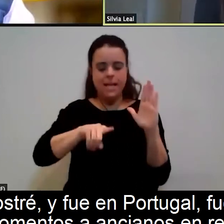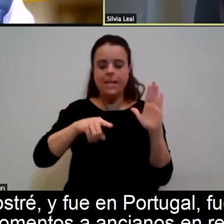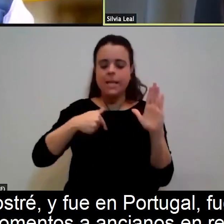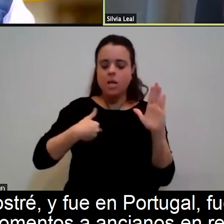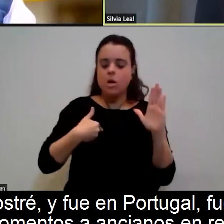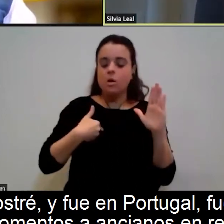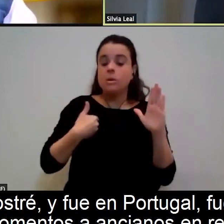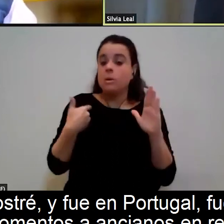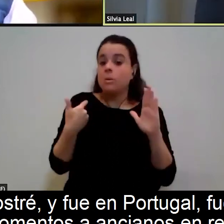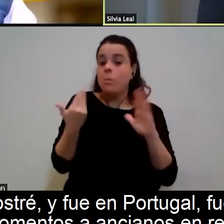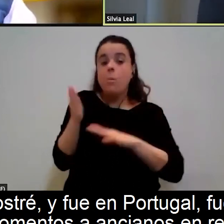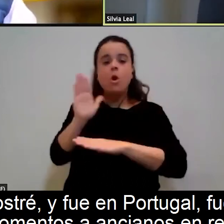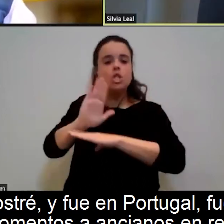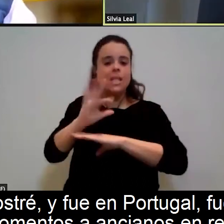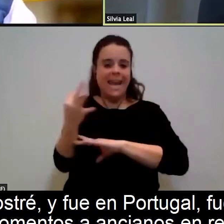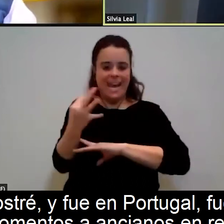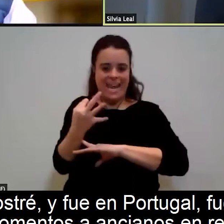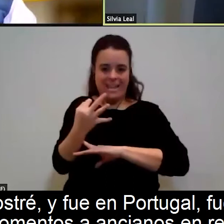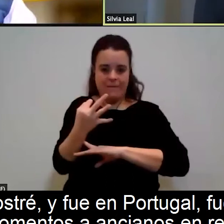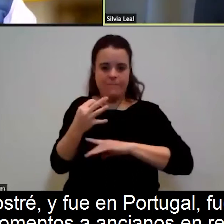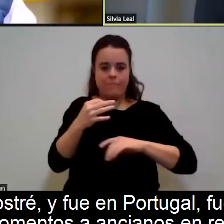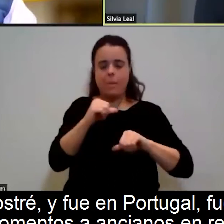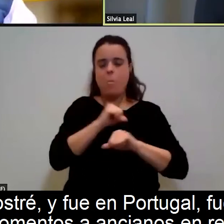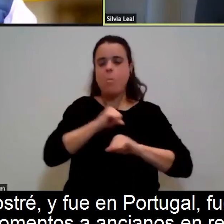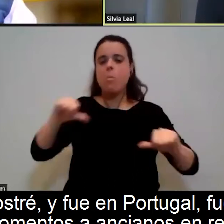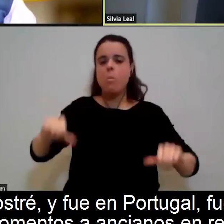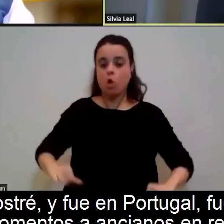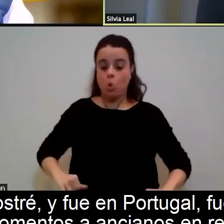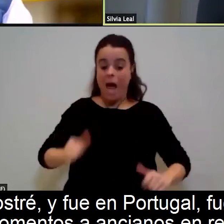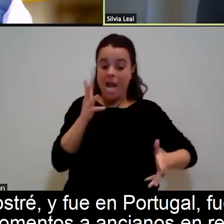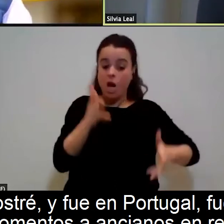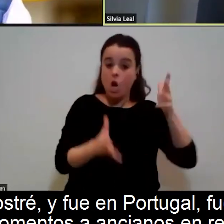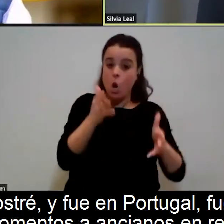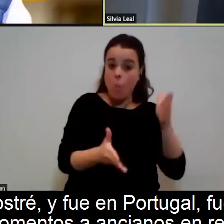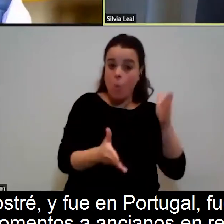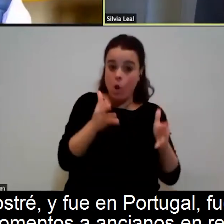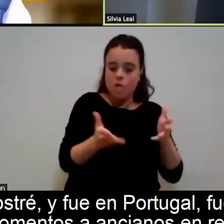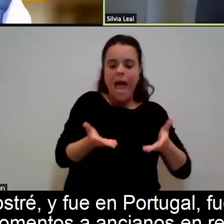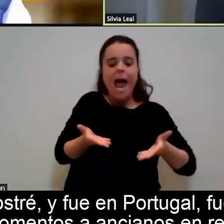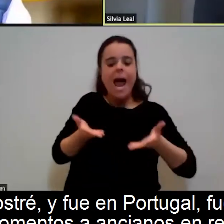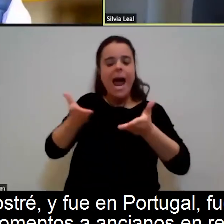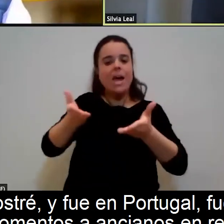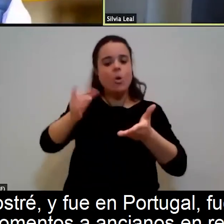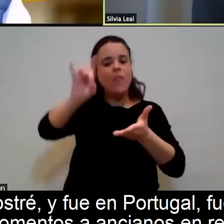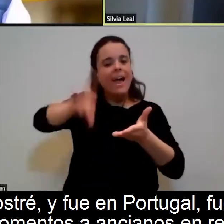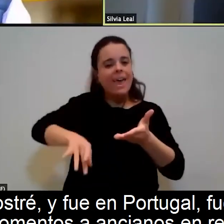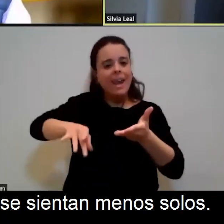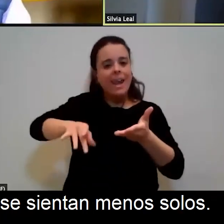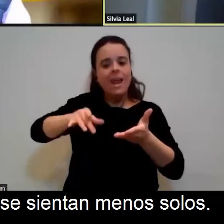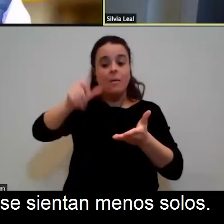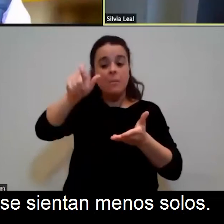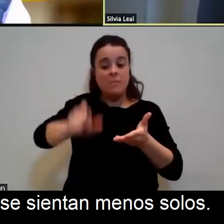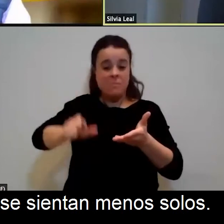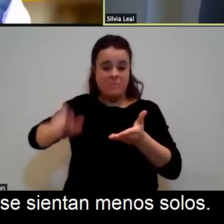en Portugal, fue cómo ayudan los robots en estos momentos a ancianos en residencias a que se